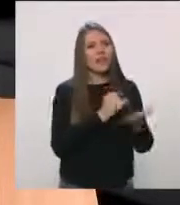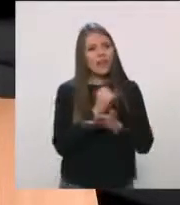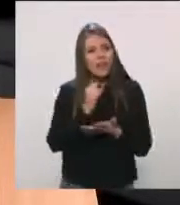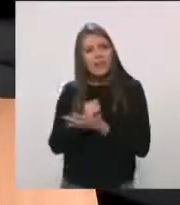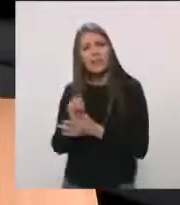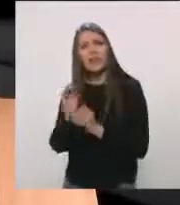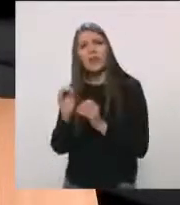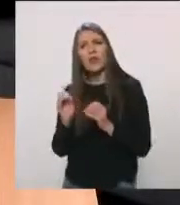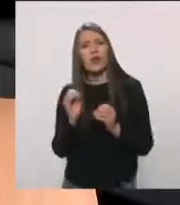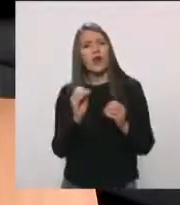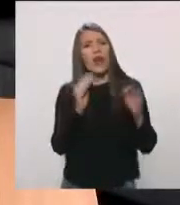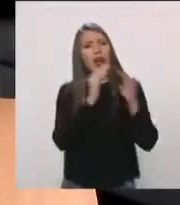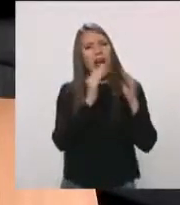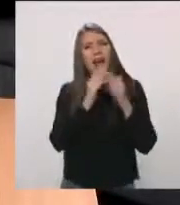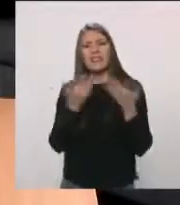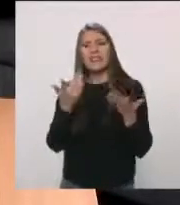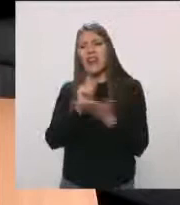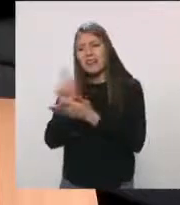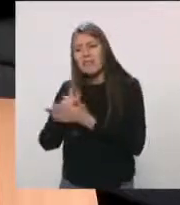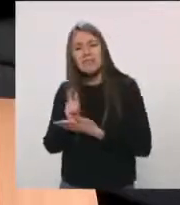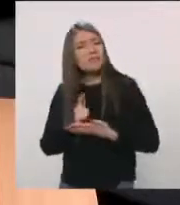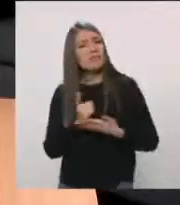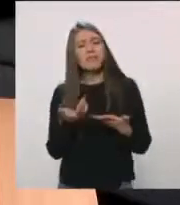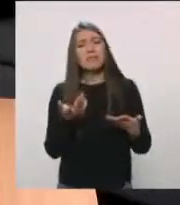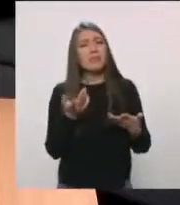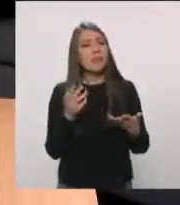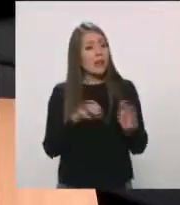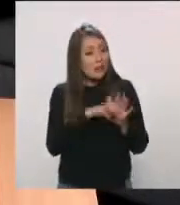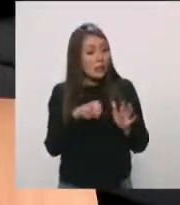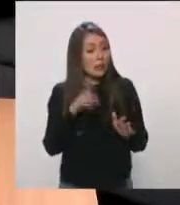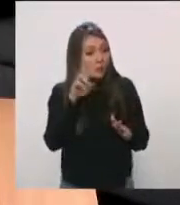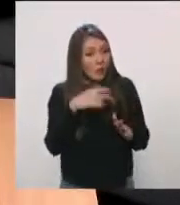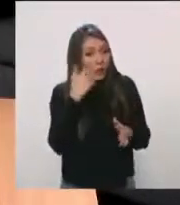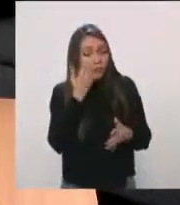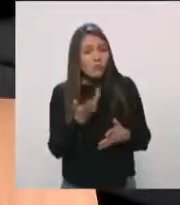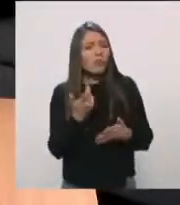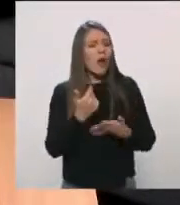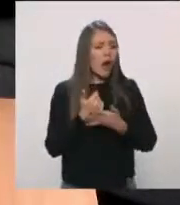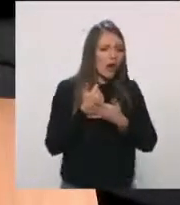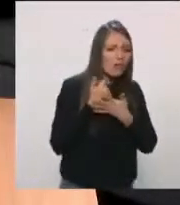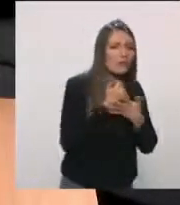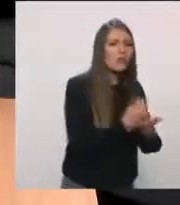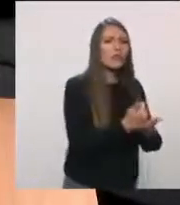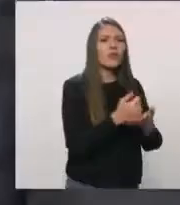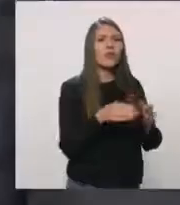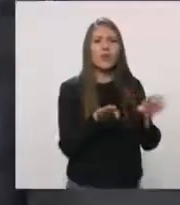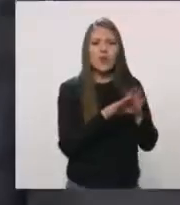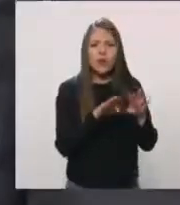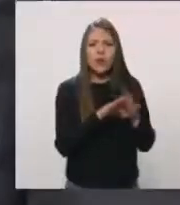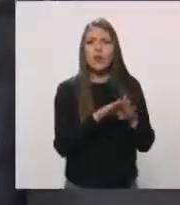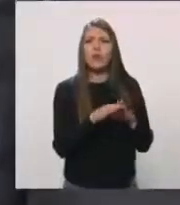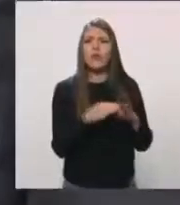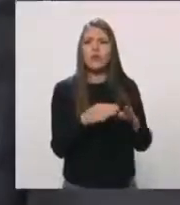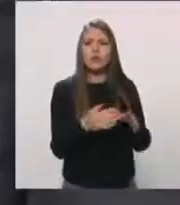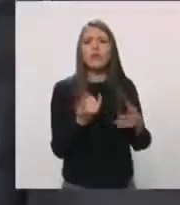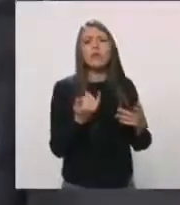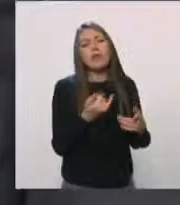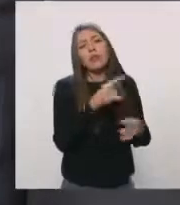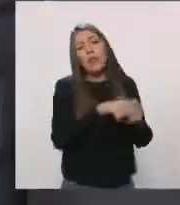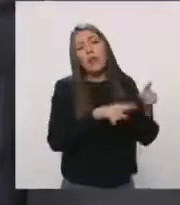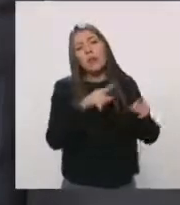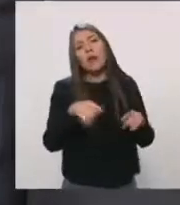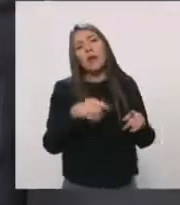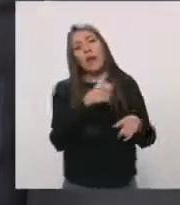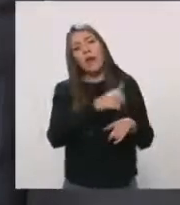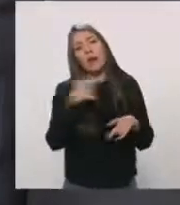la casa. Entonces, ayudar si realmente se desea, con ayuda práctica e ir al ritmo de cada uno. El